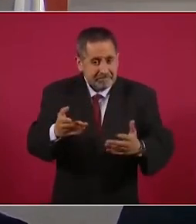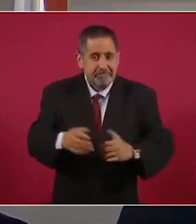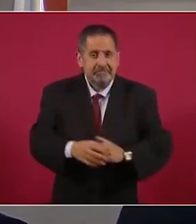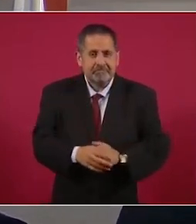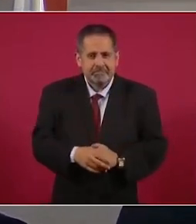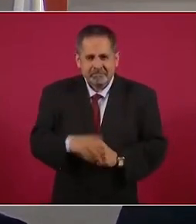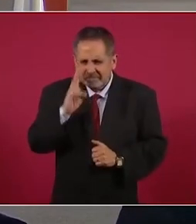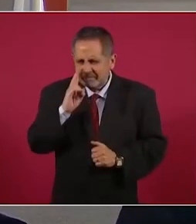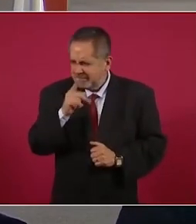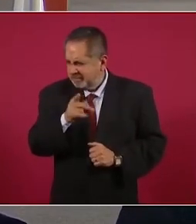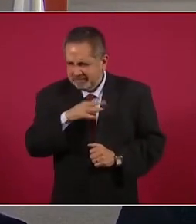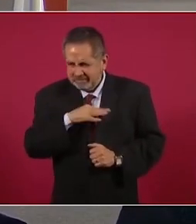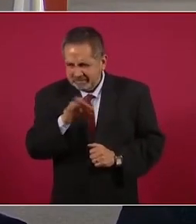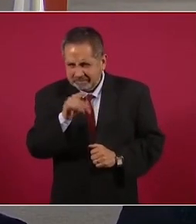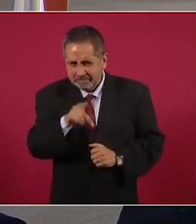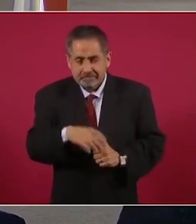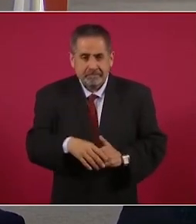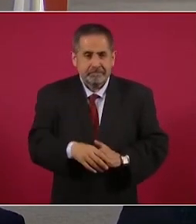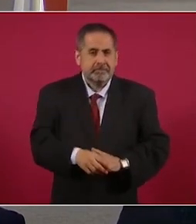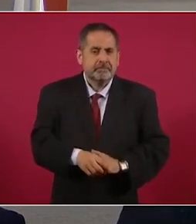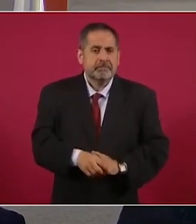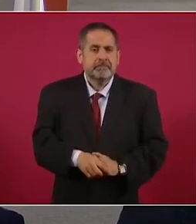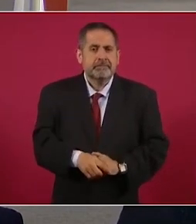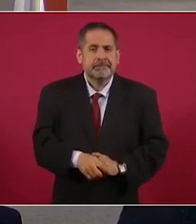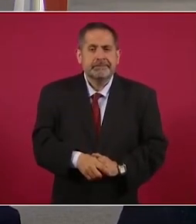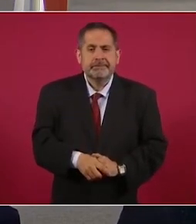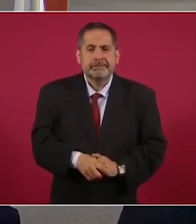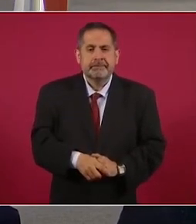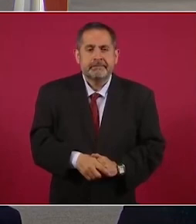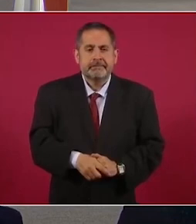A ver si está ahí en ese.